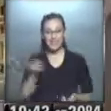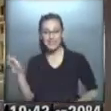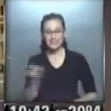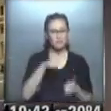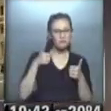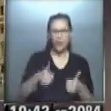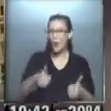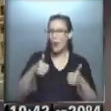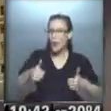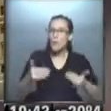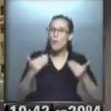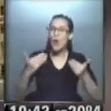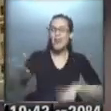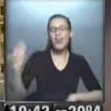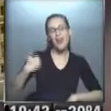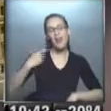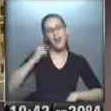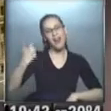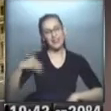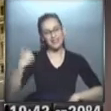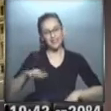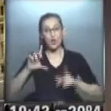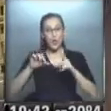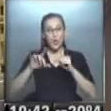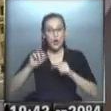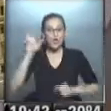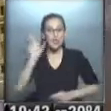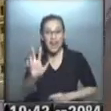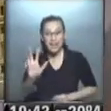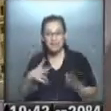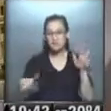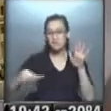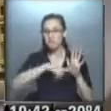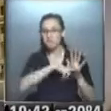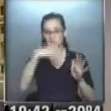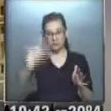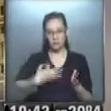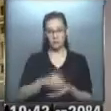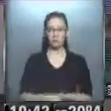y muy bien, podría llegar el argentino a ser el número 3 del mundo.